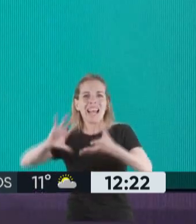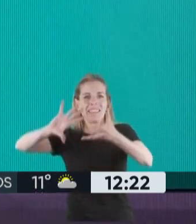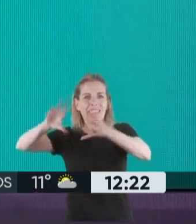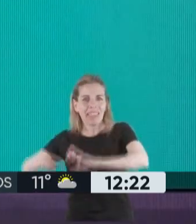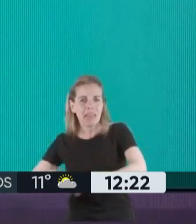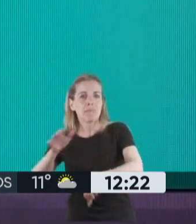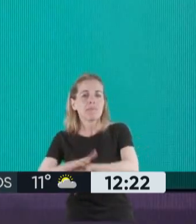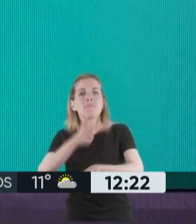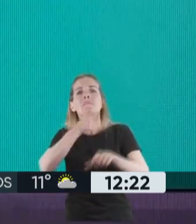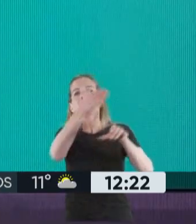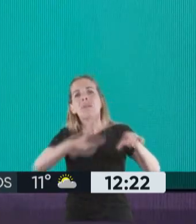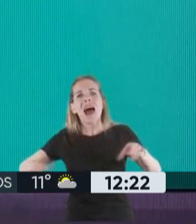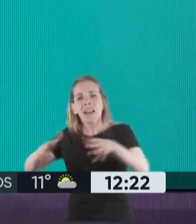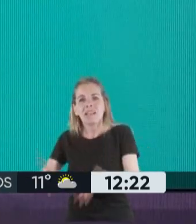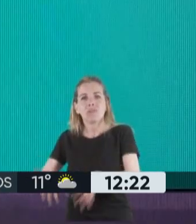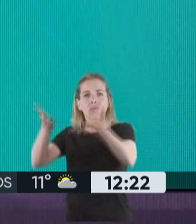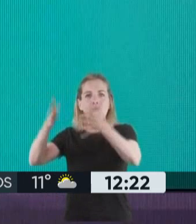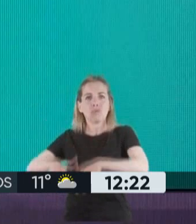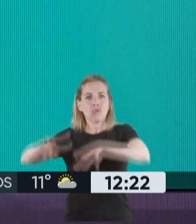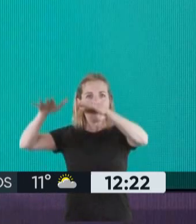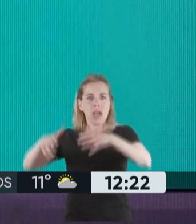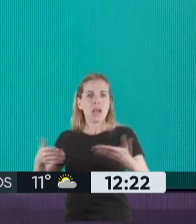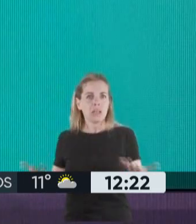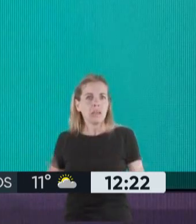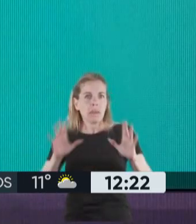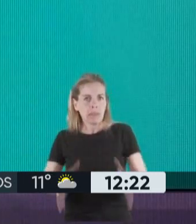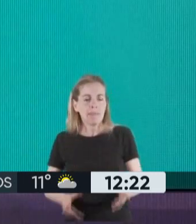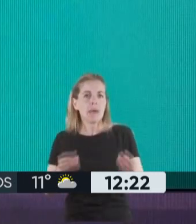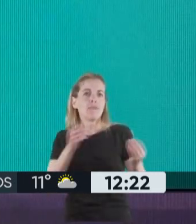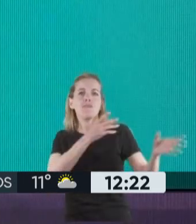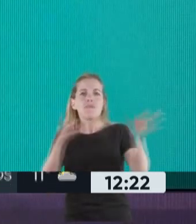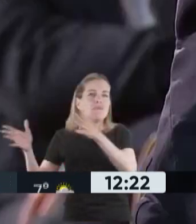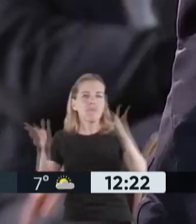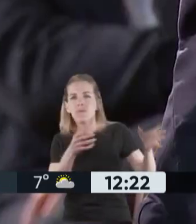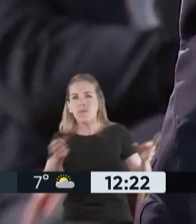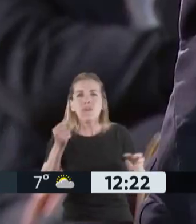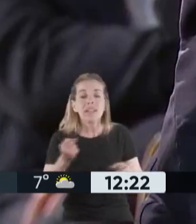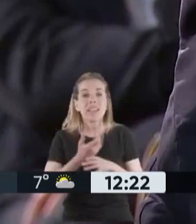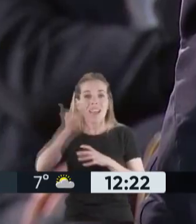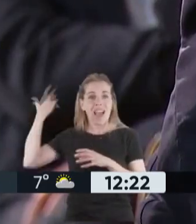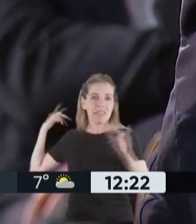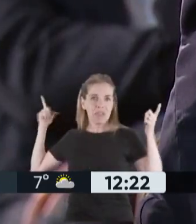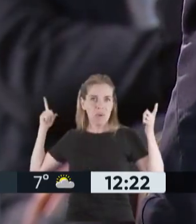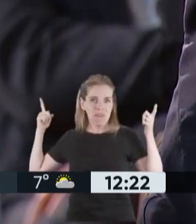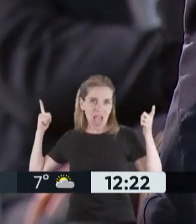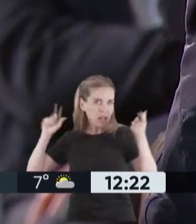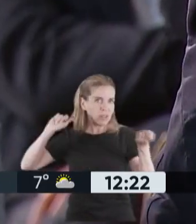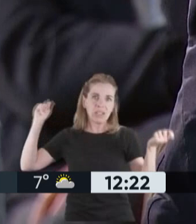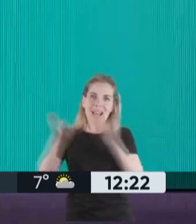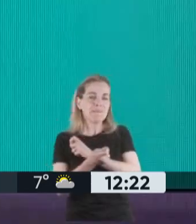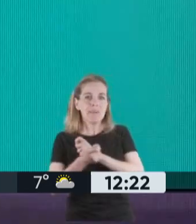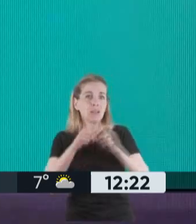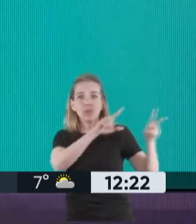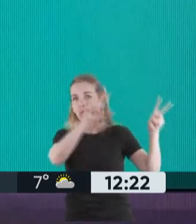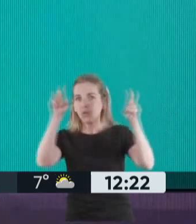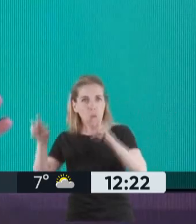tapa, y soportando ciclones con una frecuencia que antes no tenían. Todo